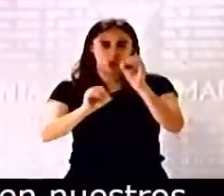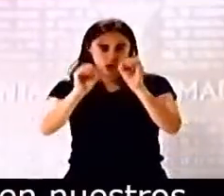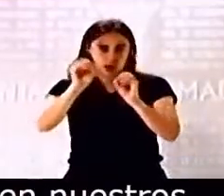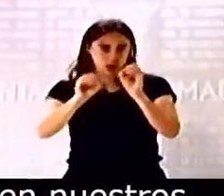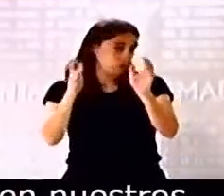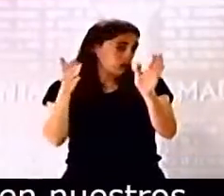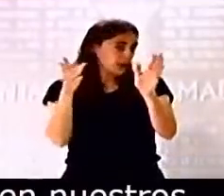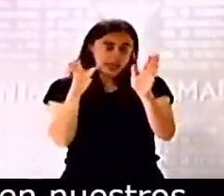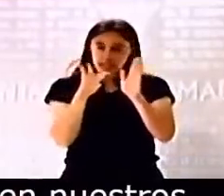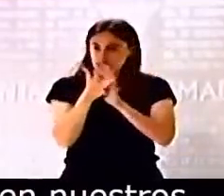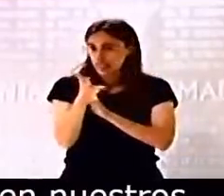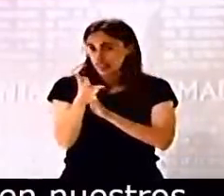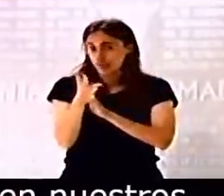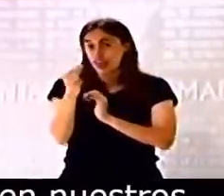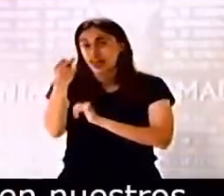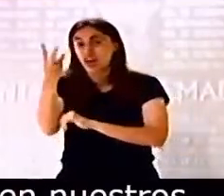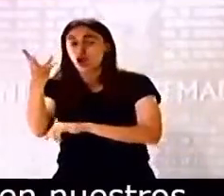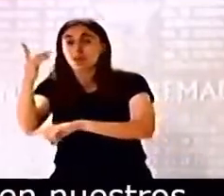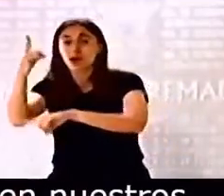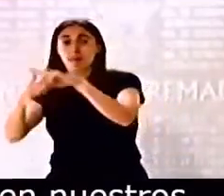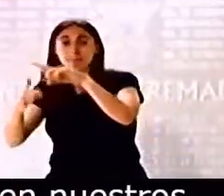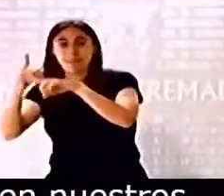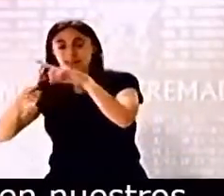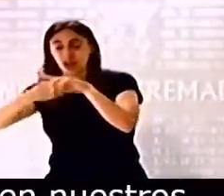muy por debajo de la media del país, que está en